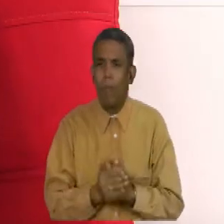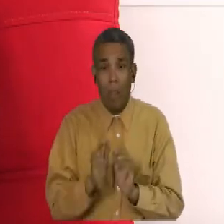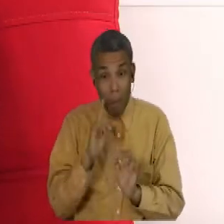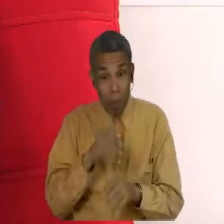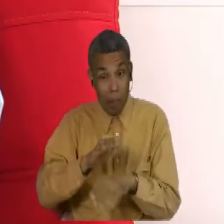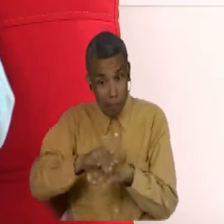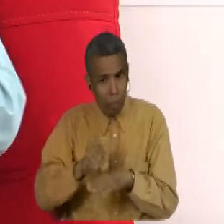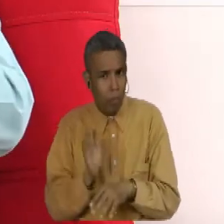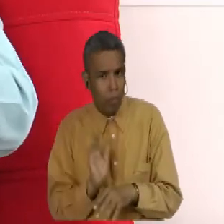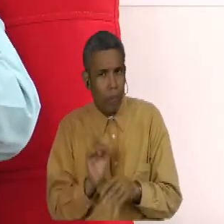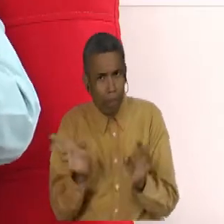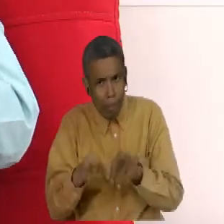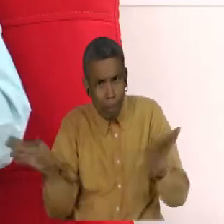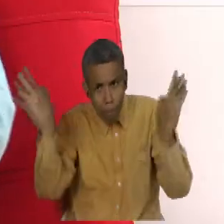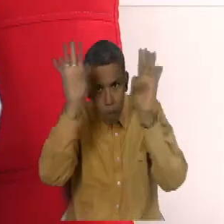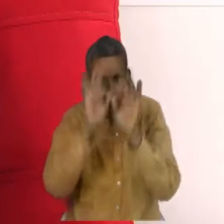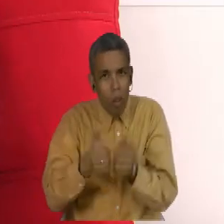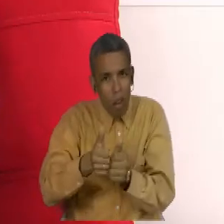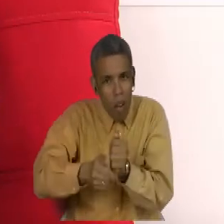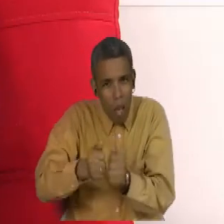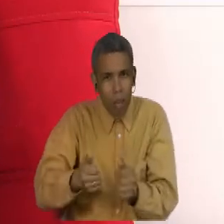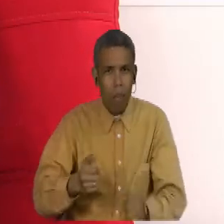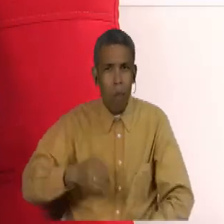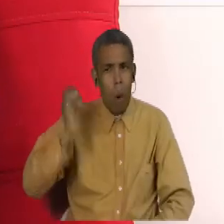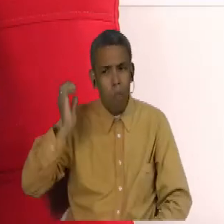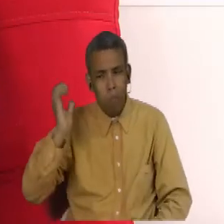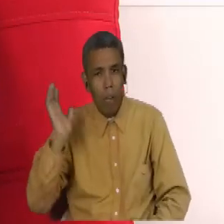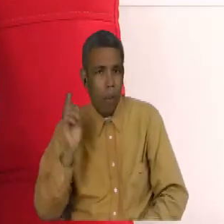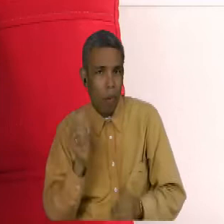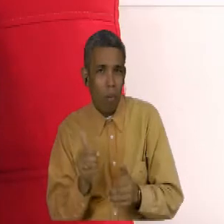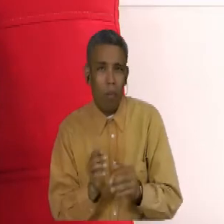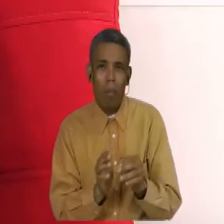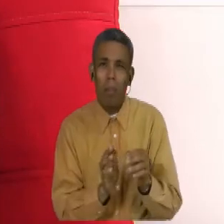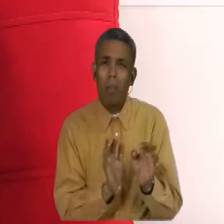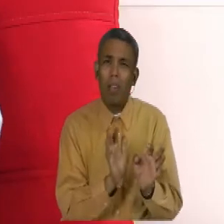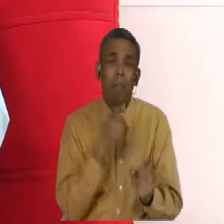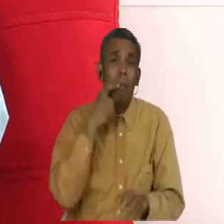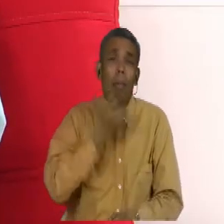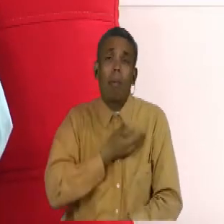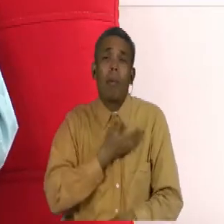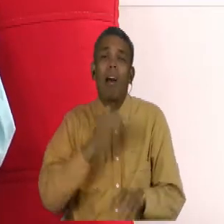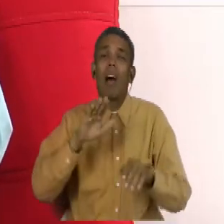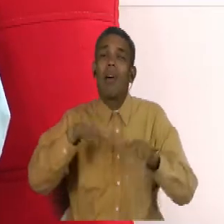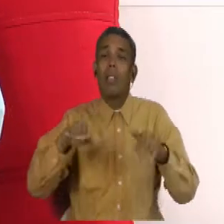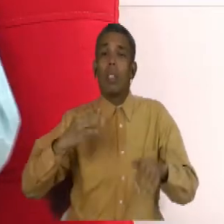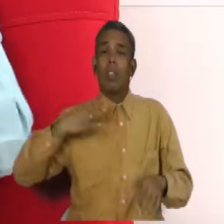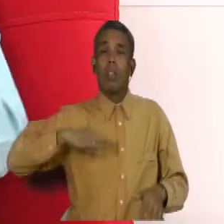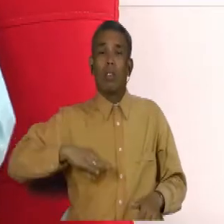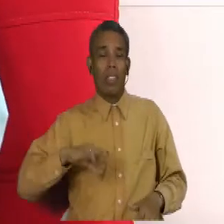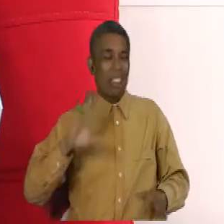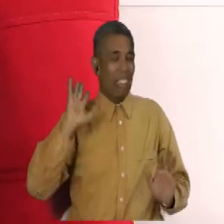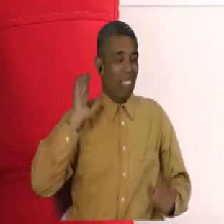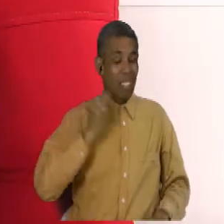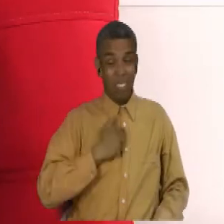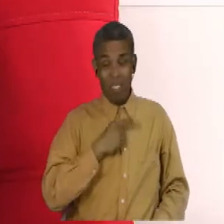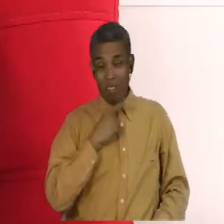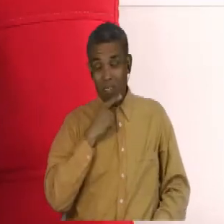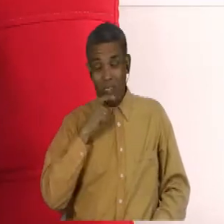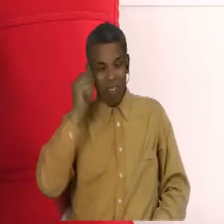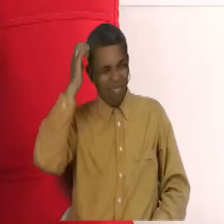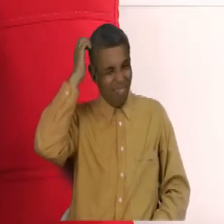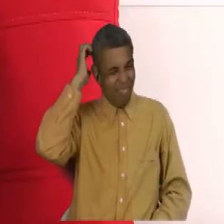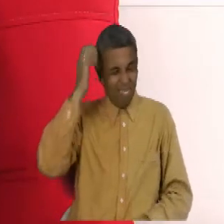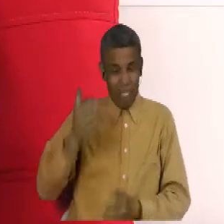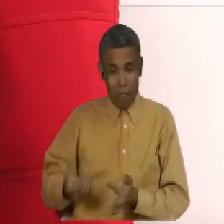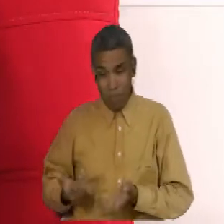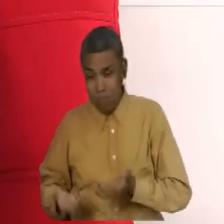un bocadillo, etcétera, y una gaseosa. Sí. Porque es primero una lonchera no saludable para nada. Y